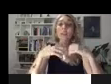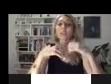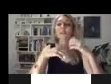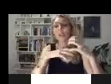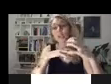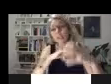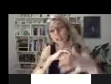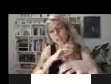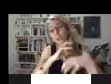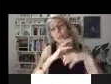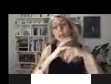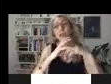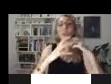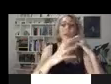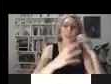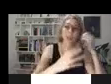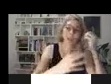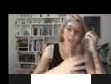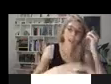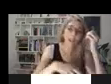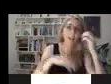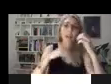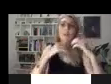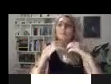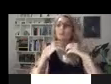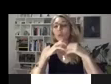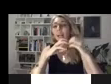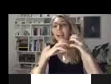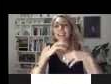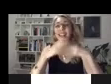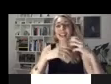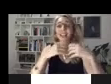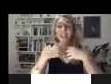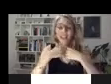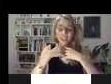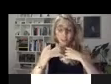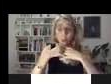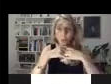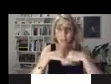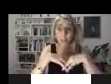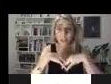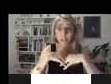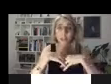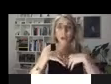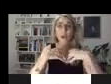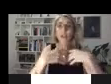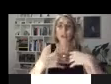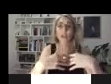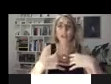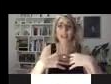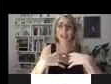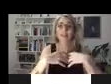Luego de una determinada cantidad de obras, de una determinada cantidad de tiempo, de una cantidad de preocupaciones,